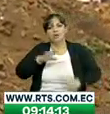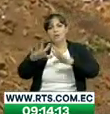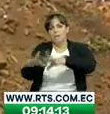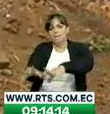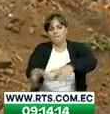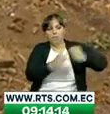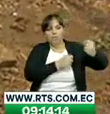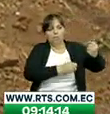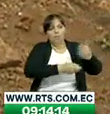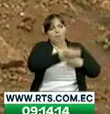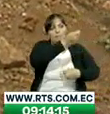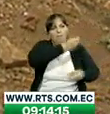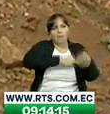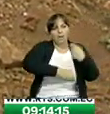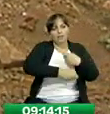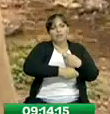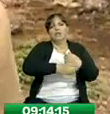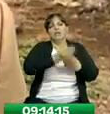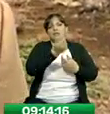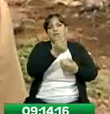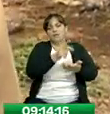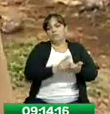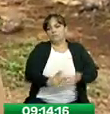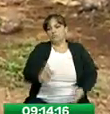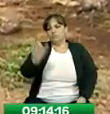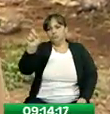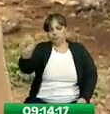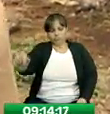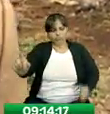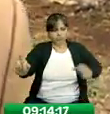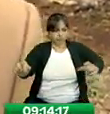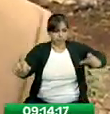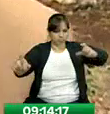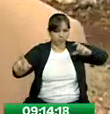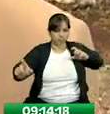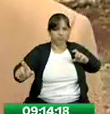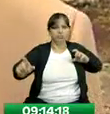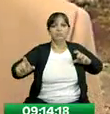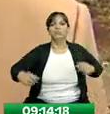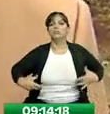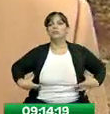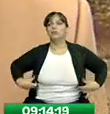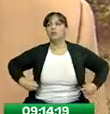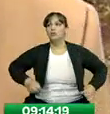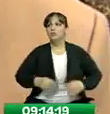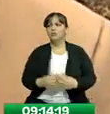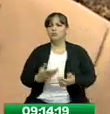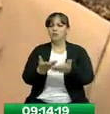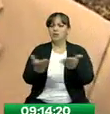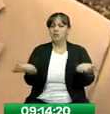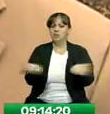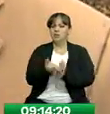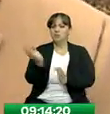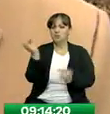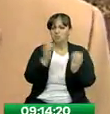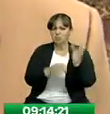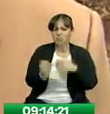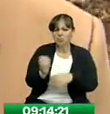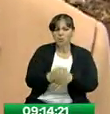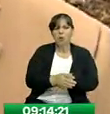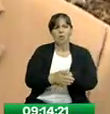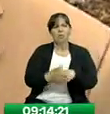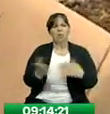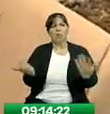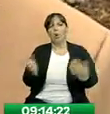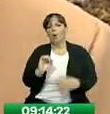propietario del inmueble cuando él le dé la gana quiera hacerlo es total insalubridad esto trae también este brote de